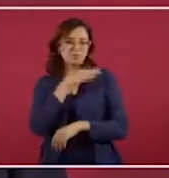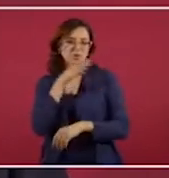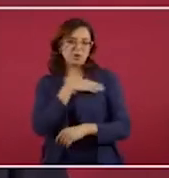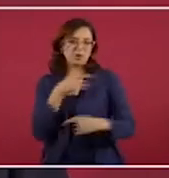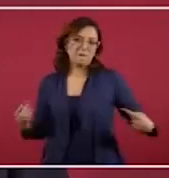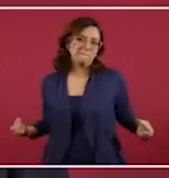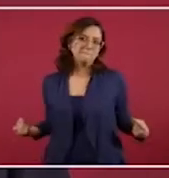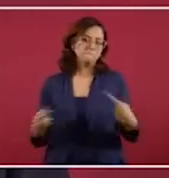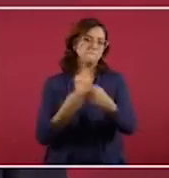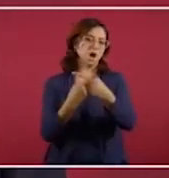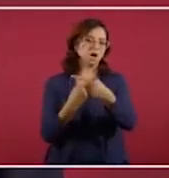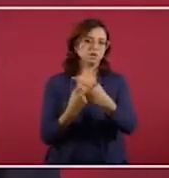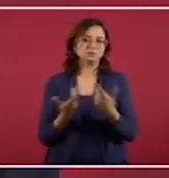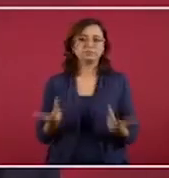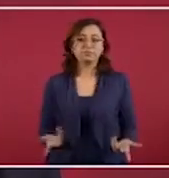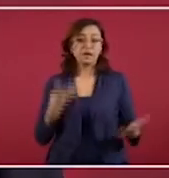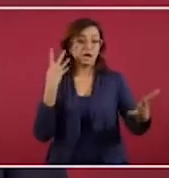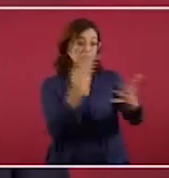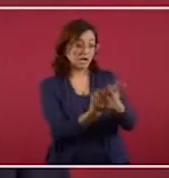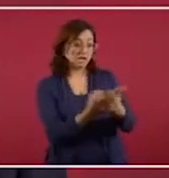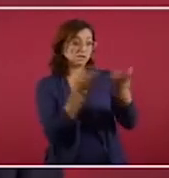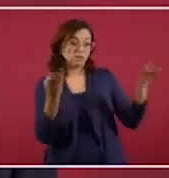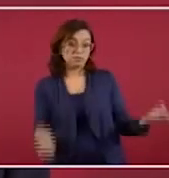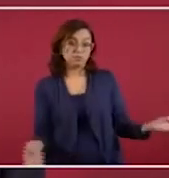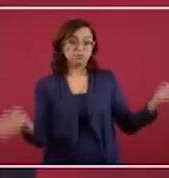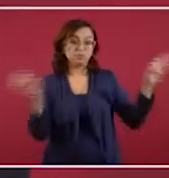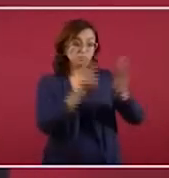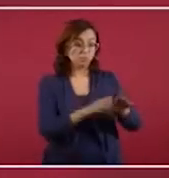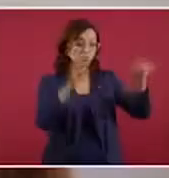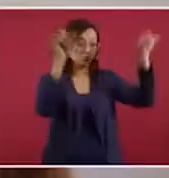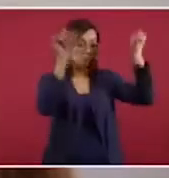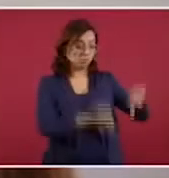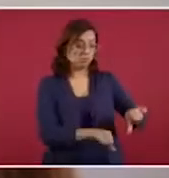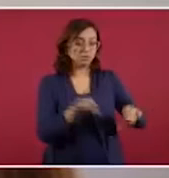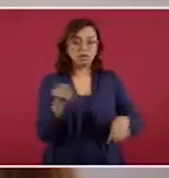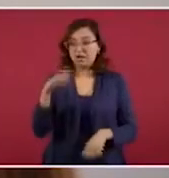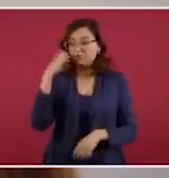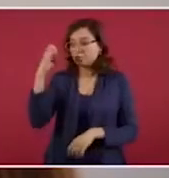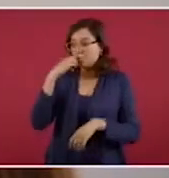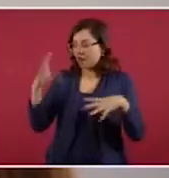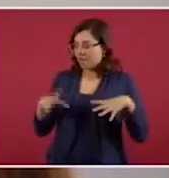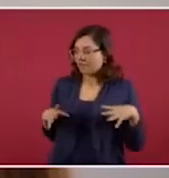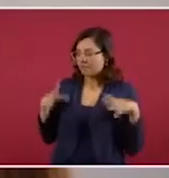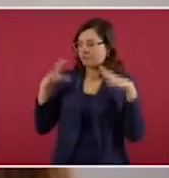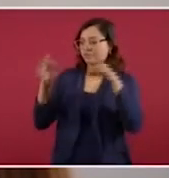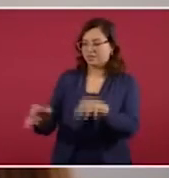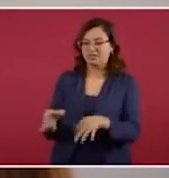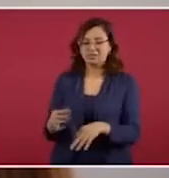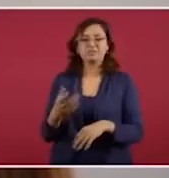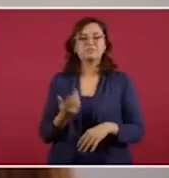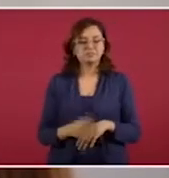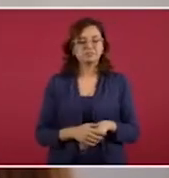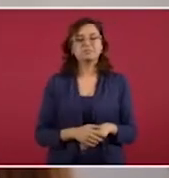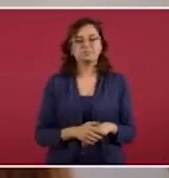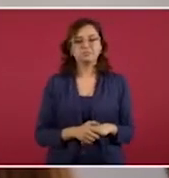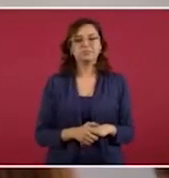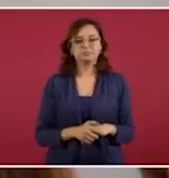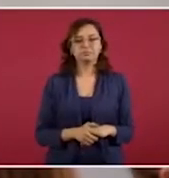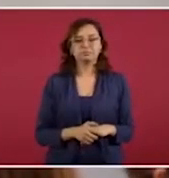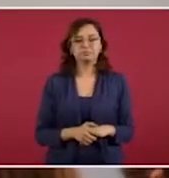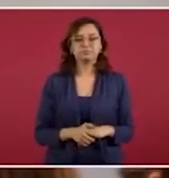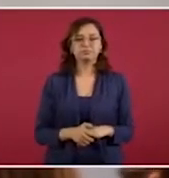se cierra una cárcel, un reclusorio y se abre una escuela, es algo parecido a eso.